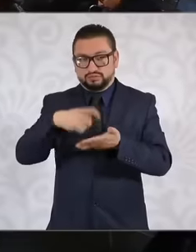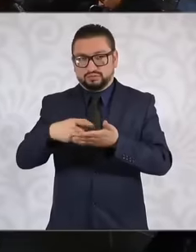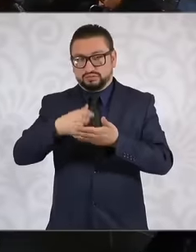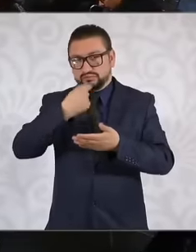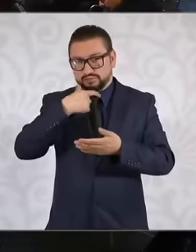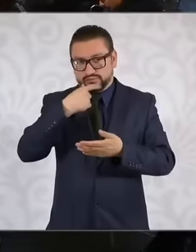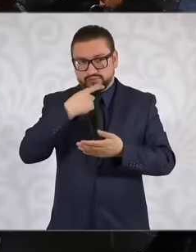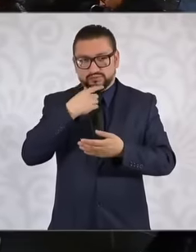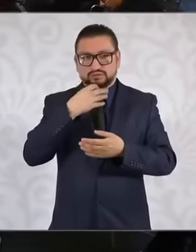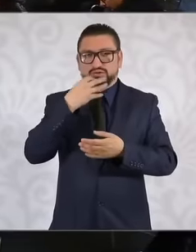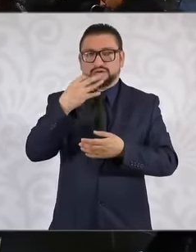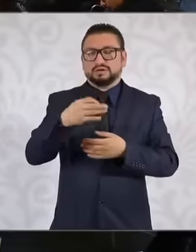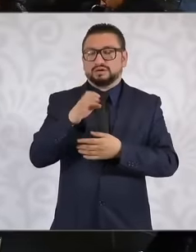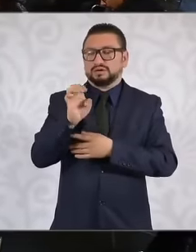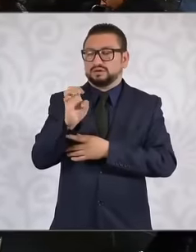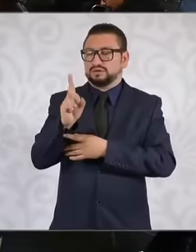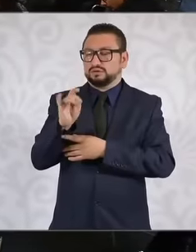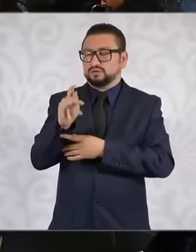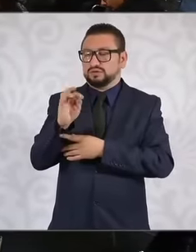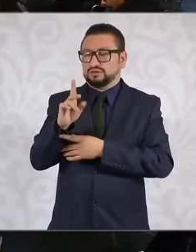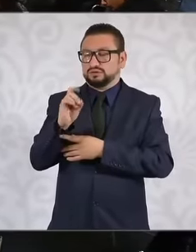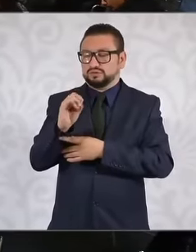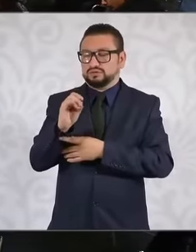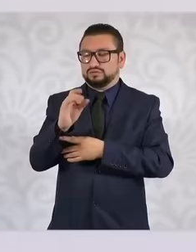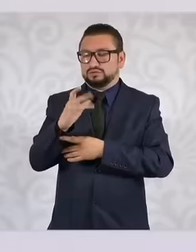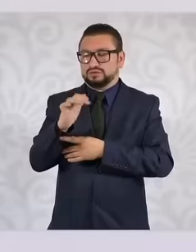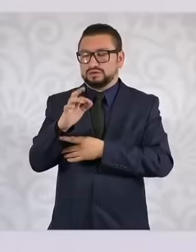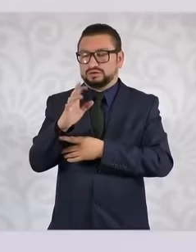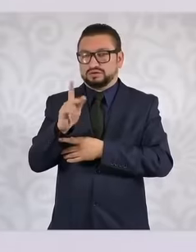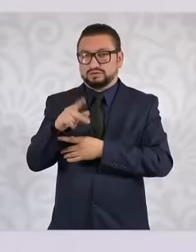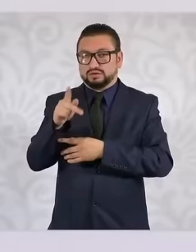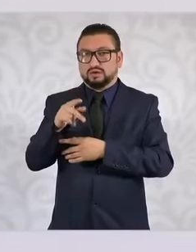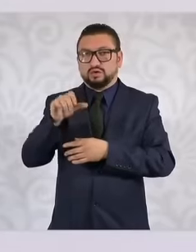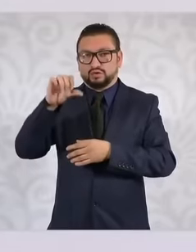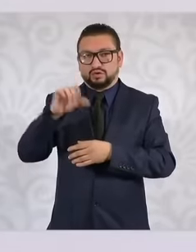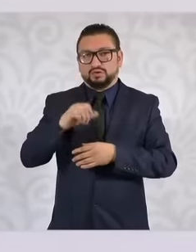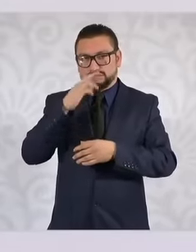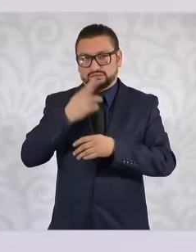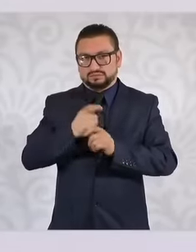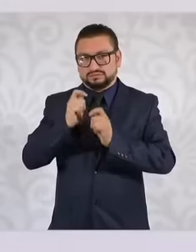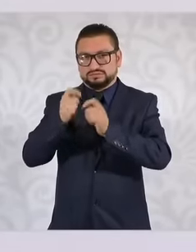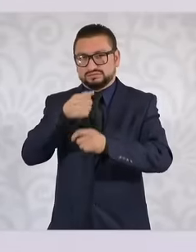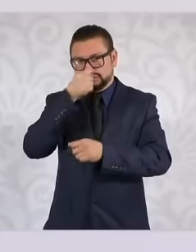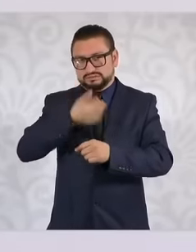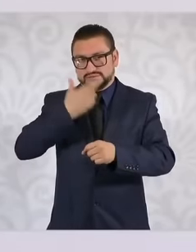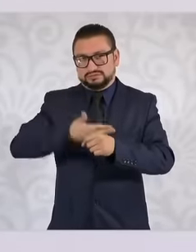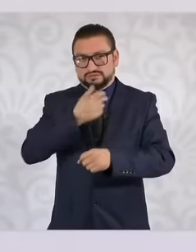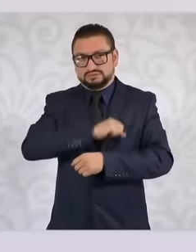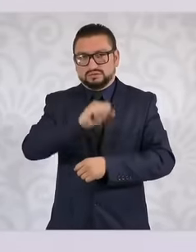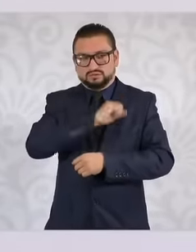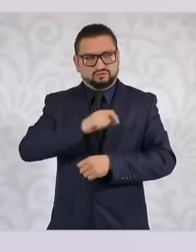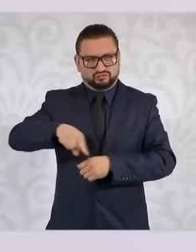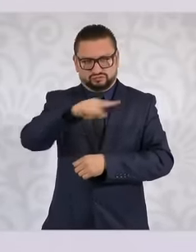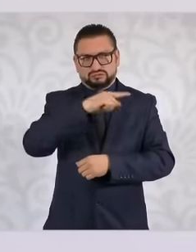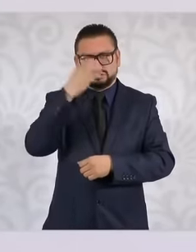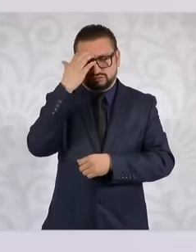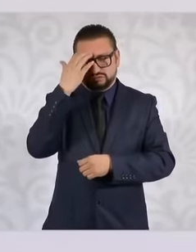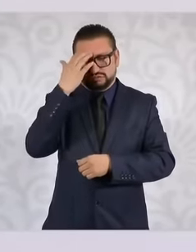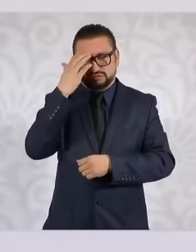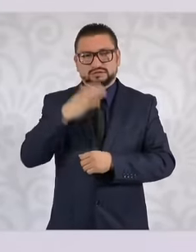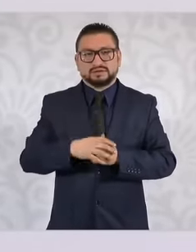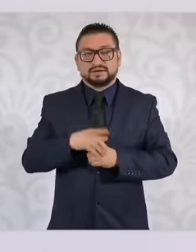Les comparto a Eduardo Clark, que es hoy subsecretario de Salud, muchos de ustedes lo conocen. Él